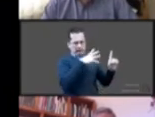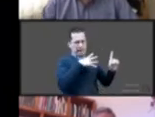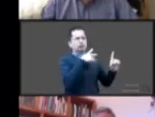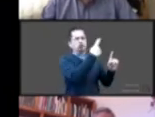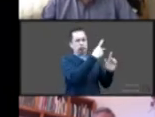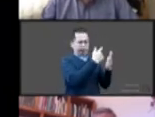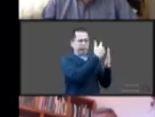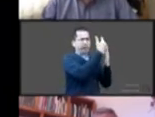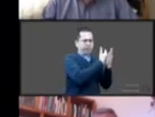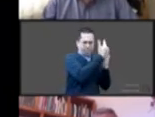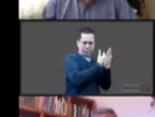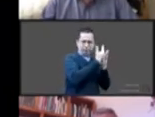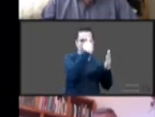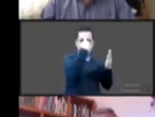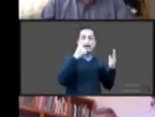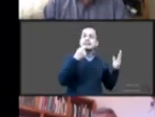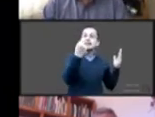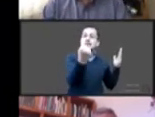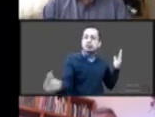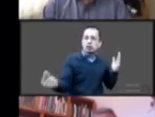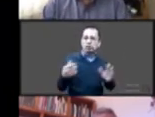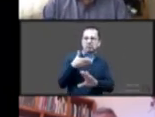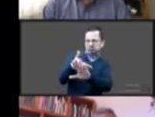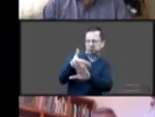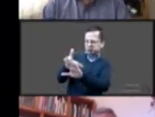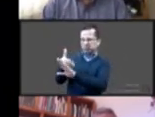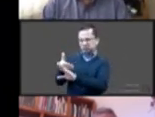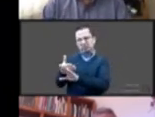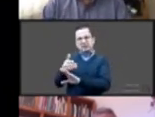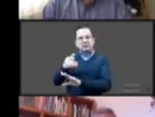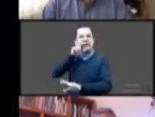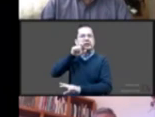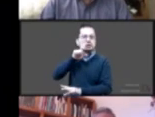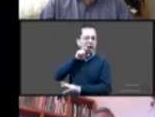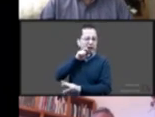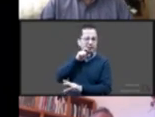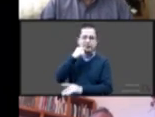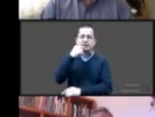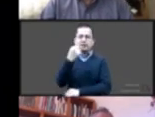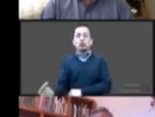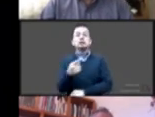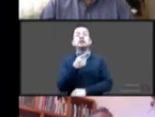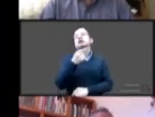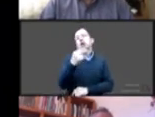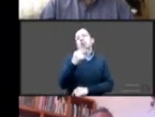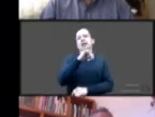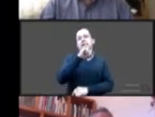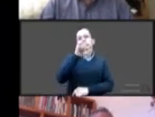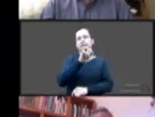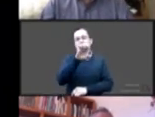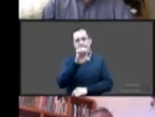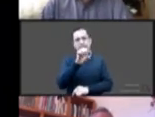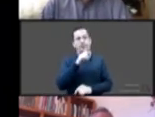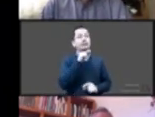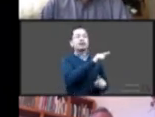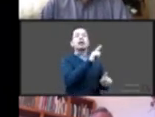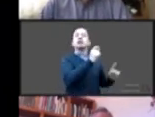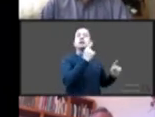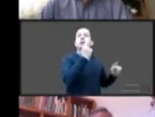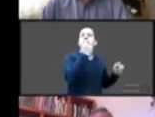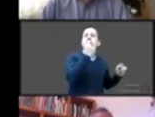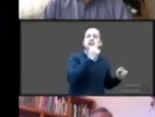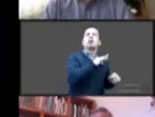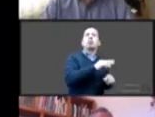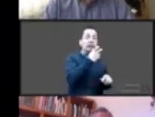explotación sexual infantil, ICSE, como es conocida, en donde esta base lo que permite a los policías es poder compartir